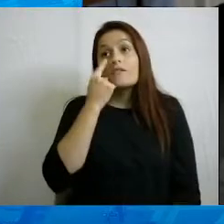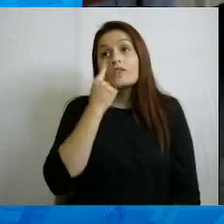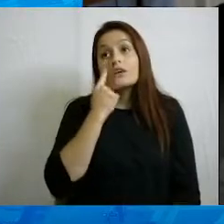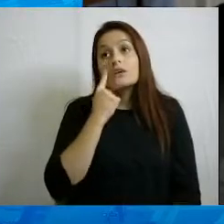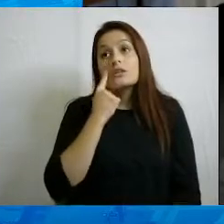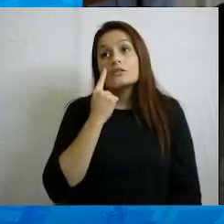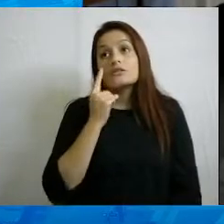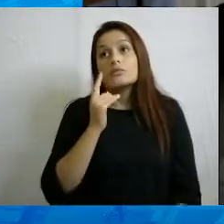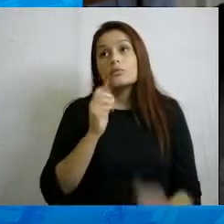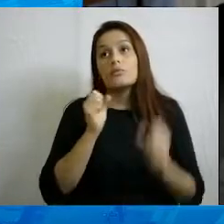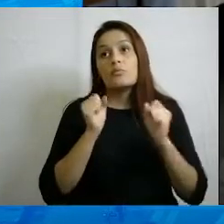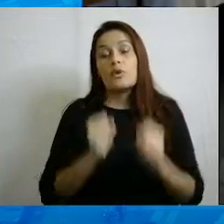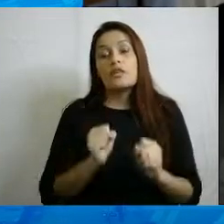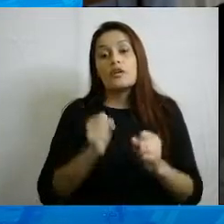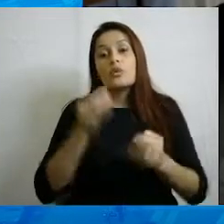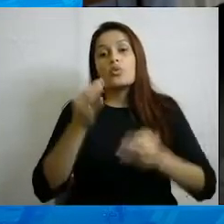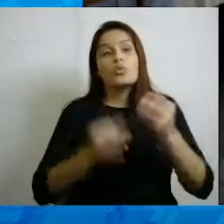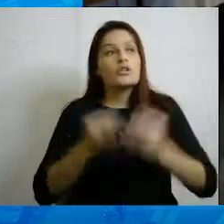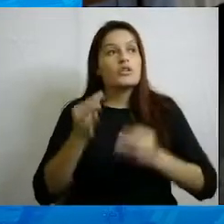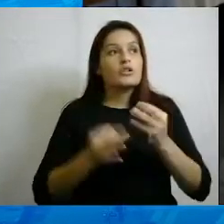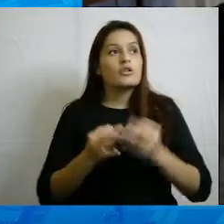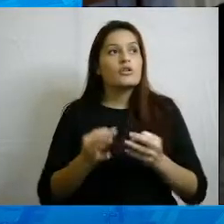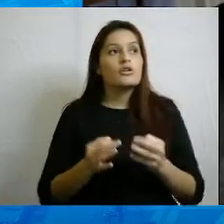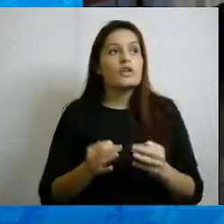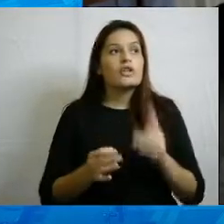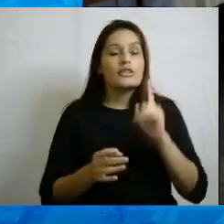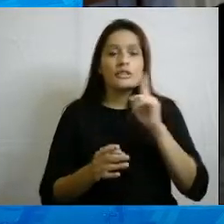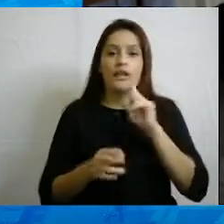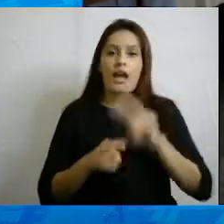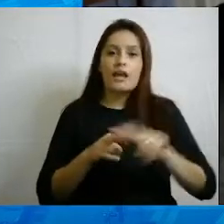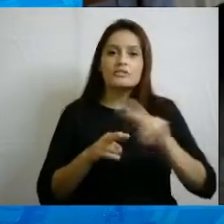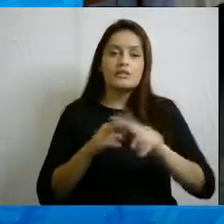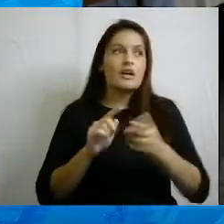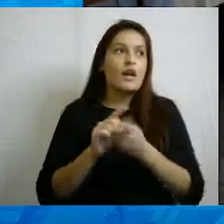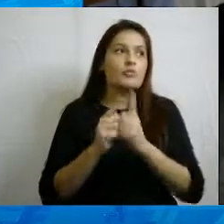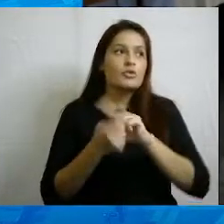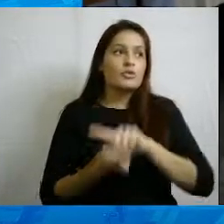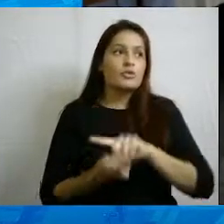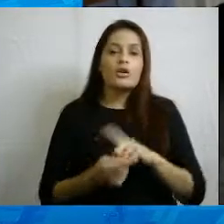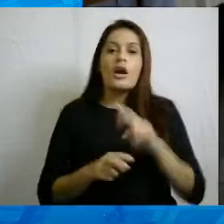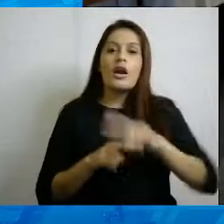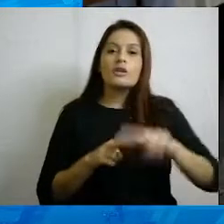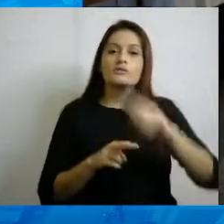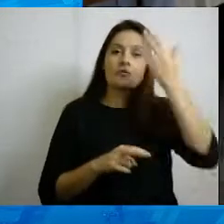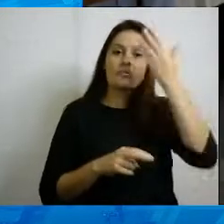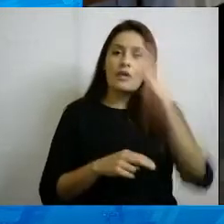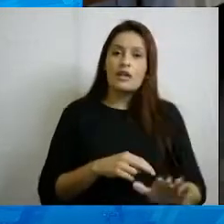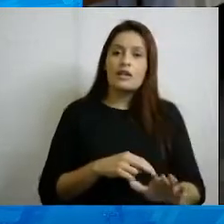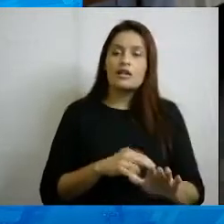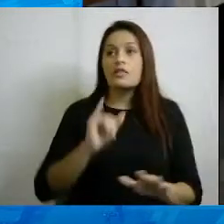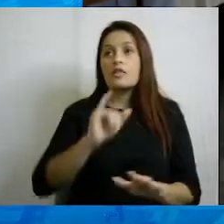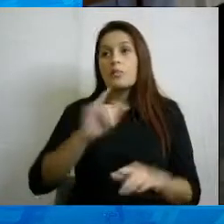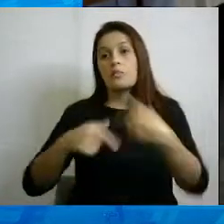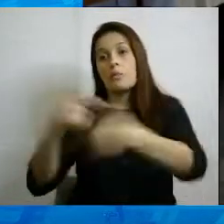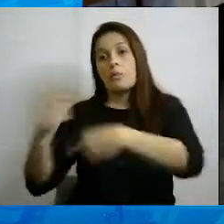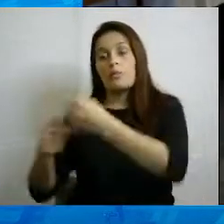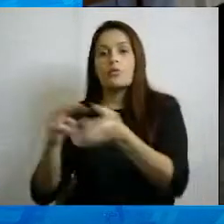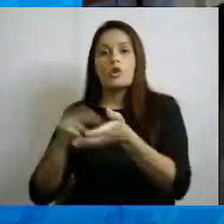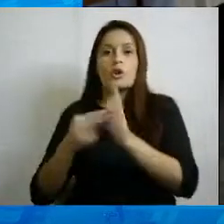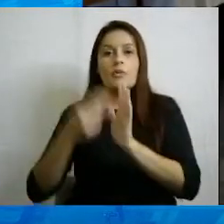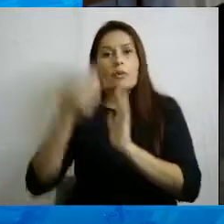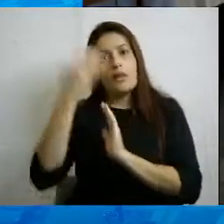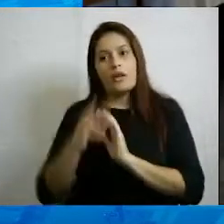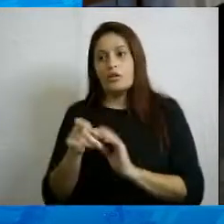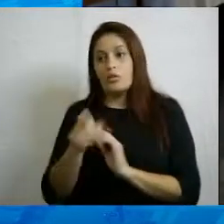el alcance que pueda tener jurídicamente, pero hay que perseguir este tipo de acciones, porque finalmente es algo que nace mal y termina mal, porque hoy día la gente, no solamente usted,